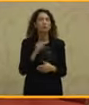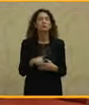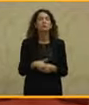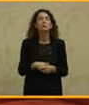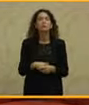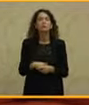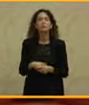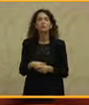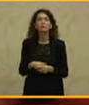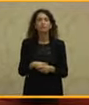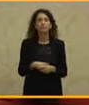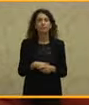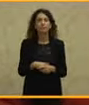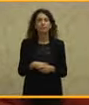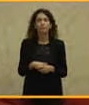Aquí.